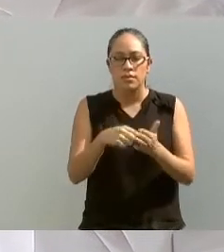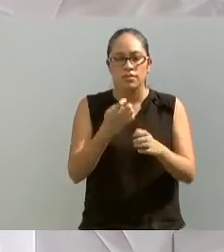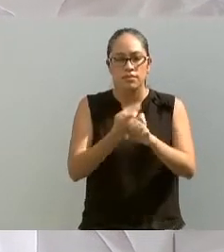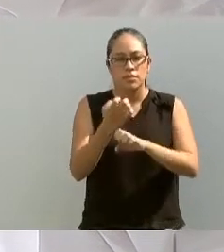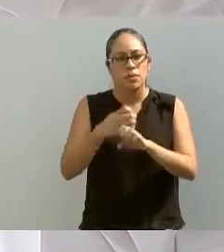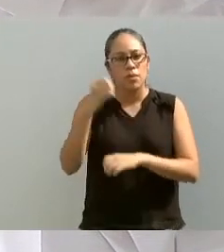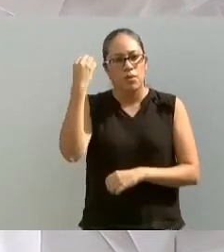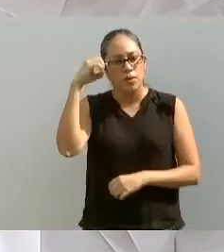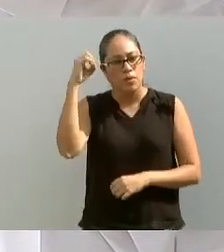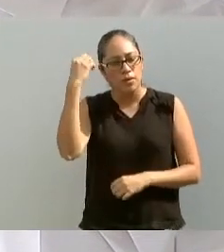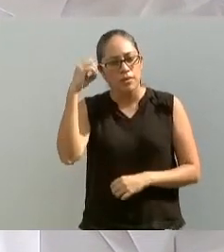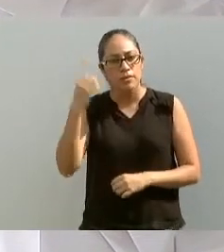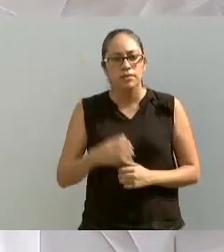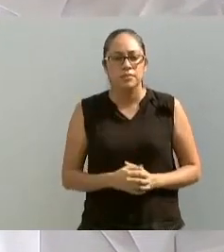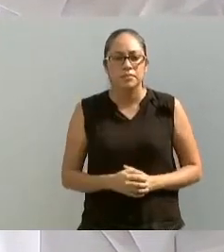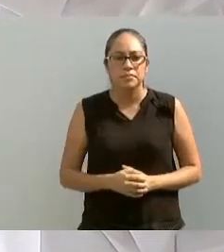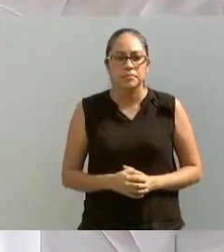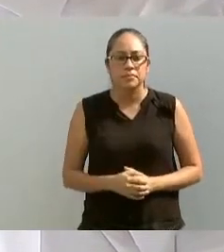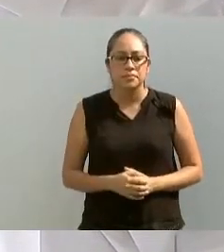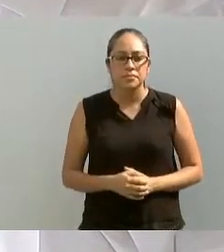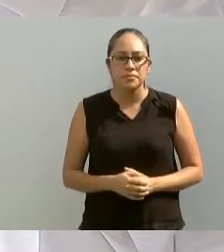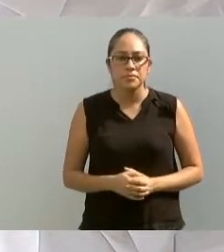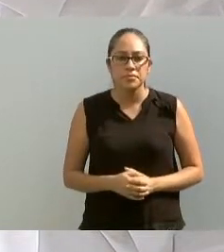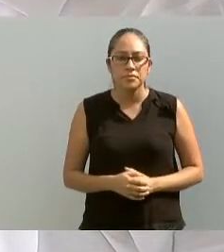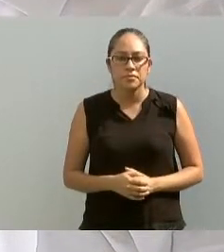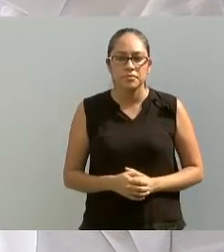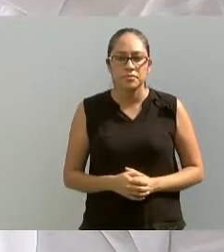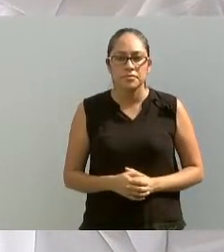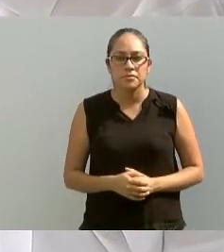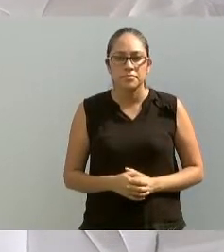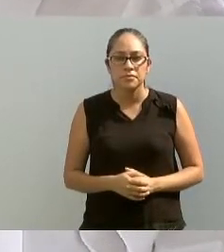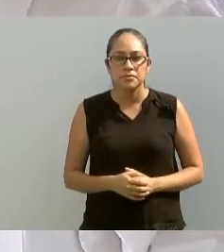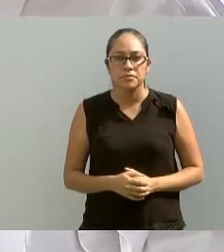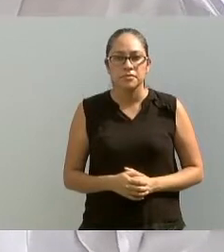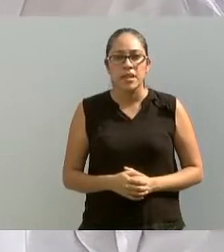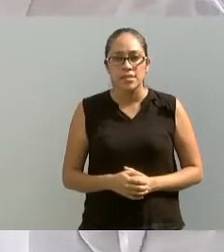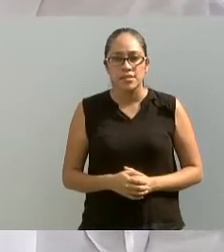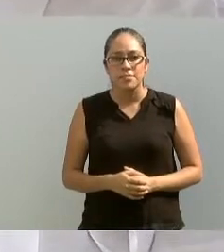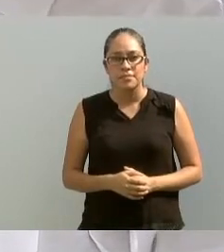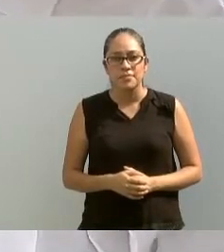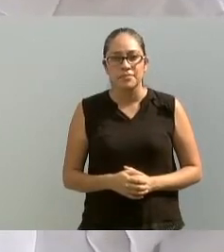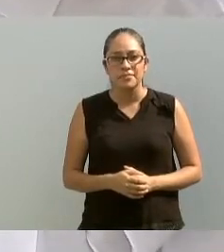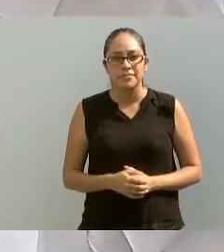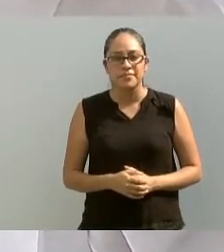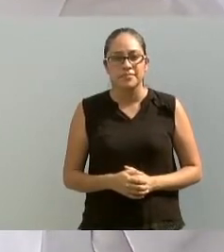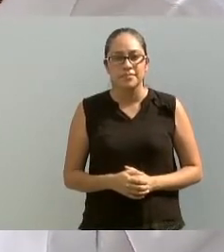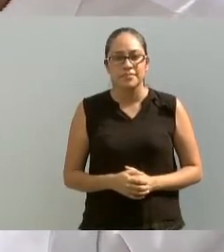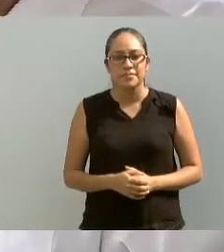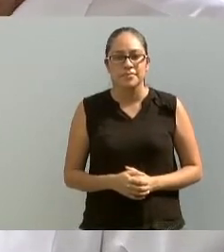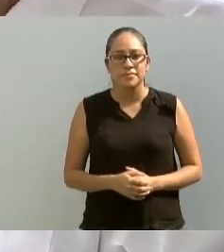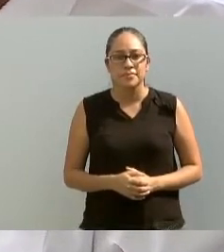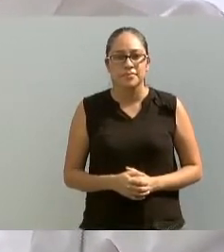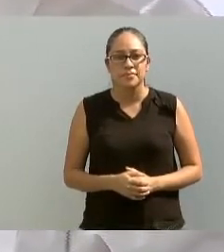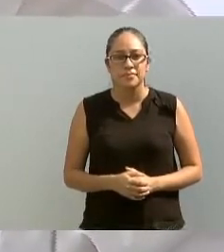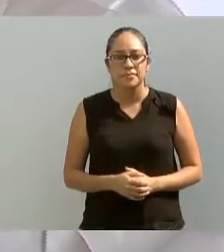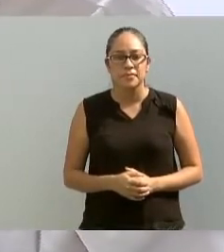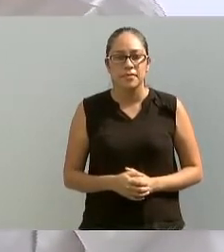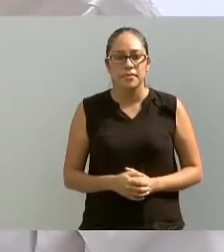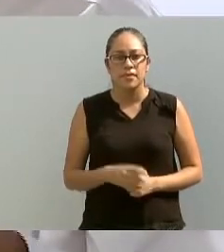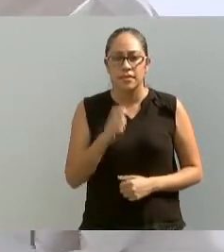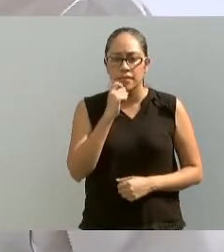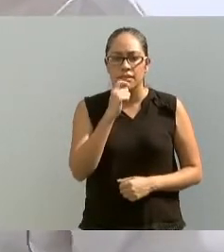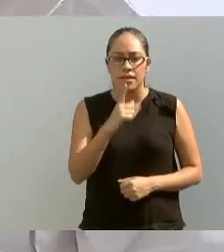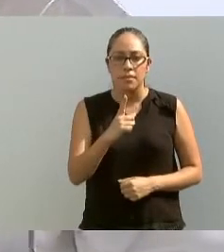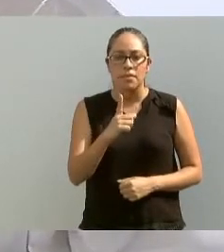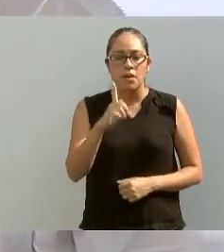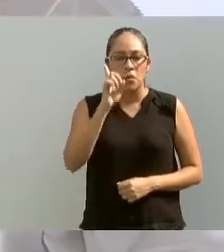la dicha de conocer, y también a